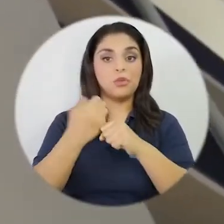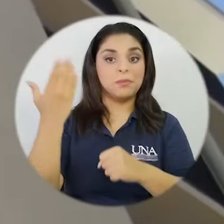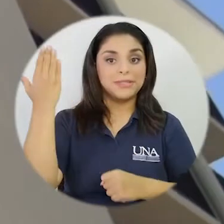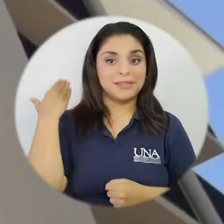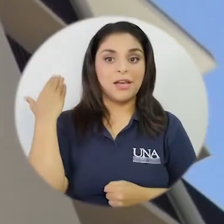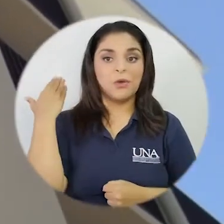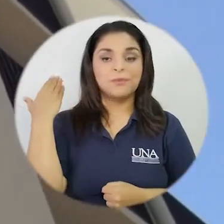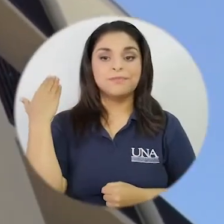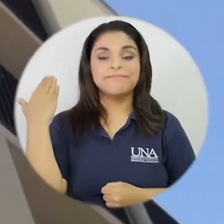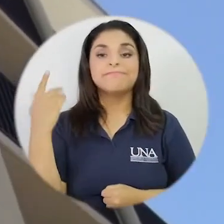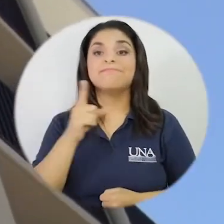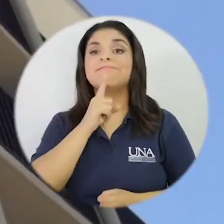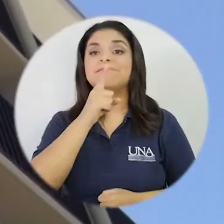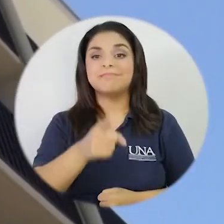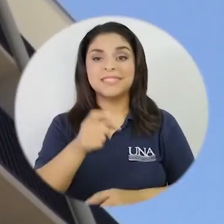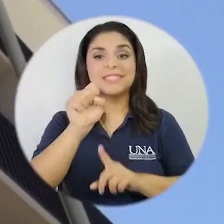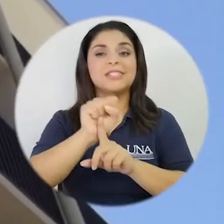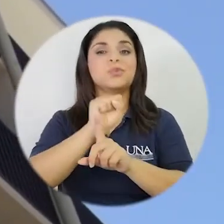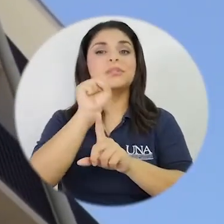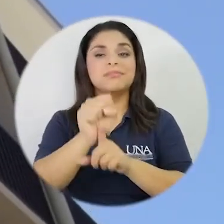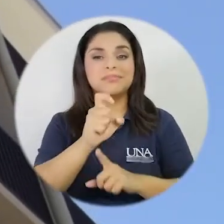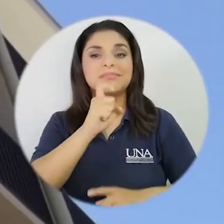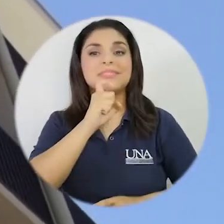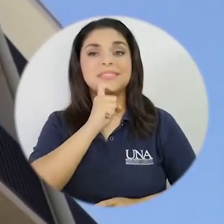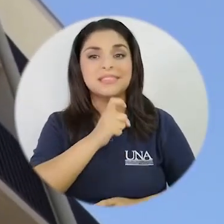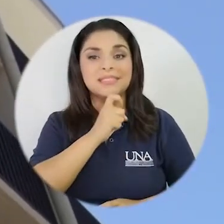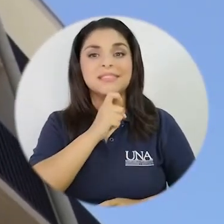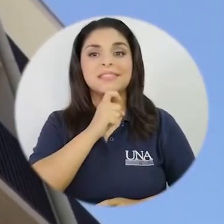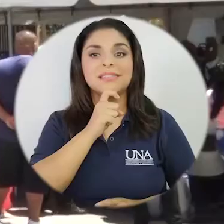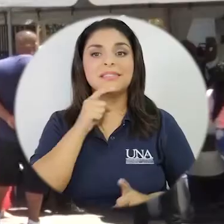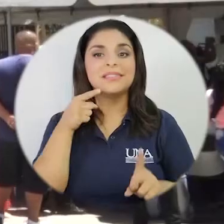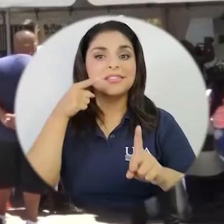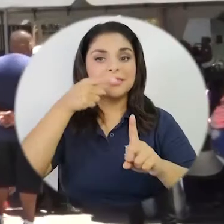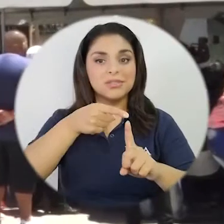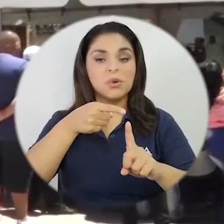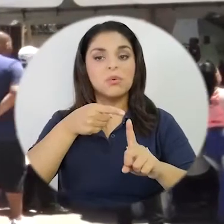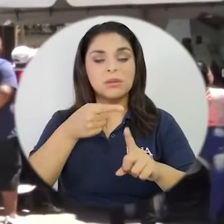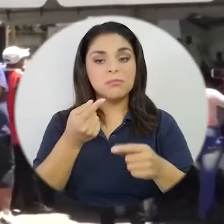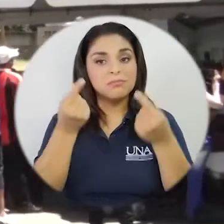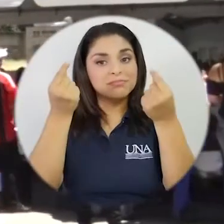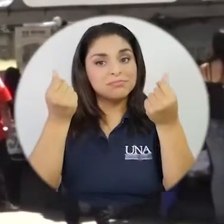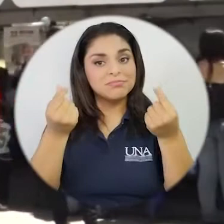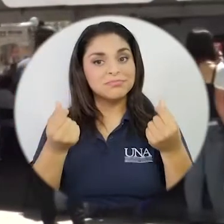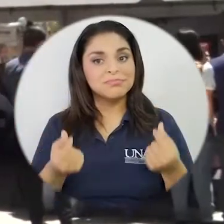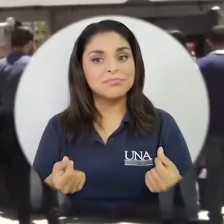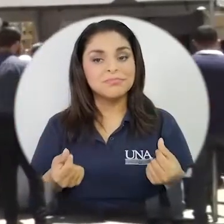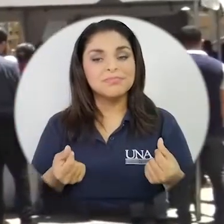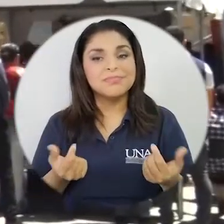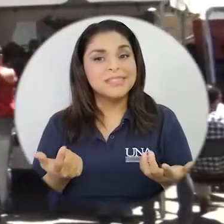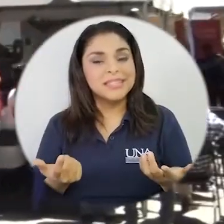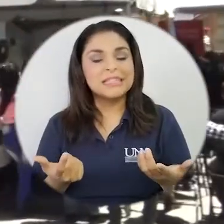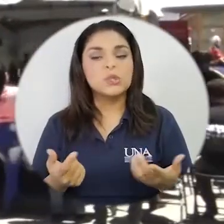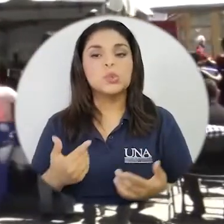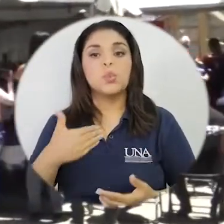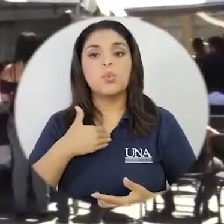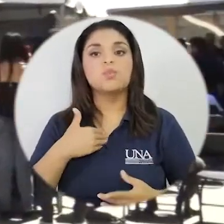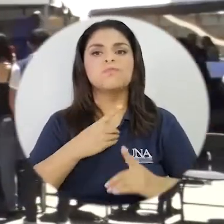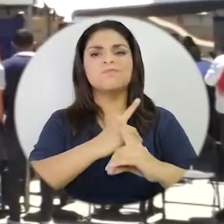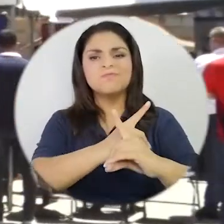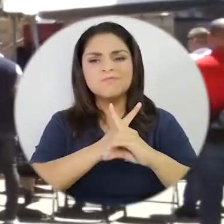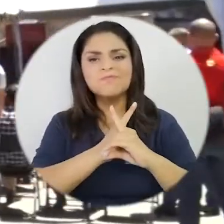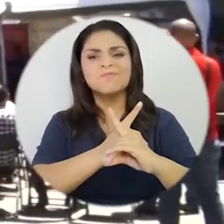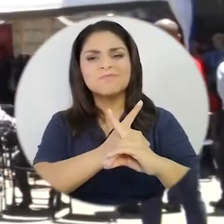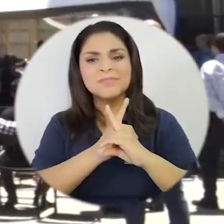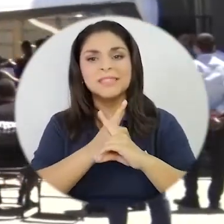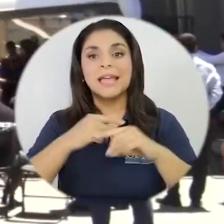realmente en una situación muy, muy difícil en cuanto al presupuesto que tuvimos que defender para este